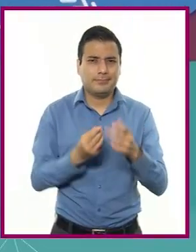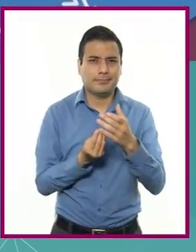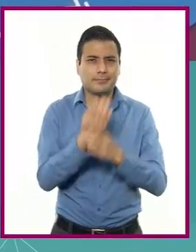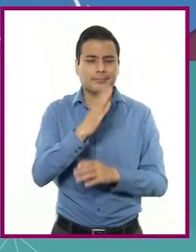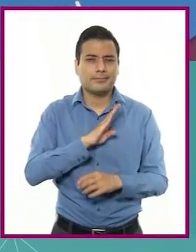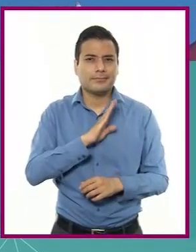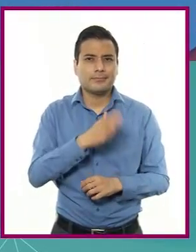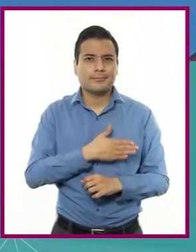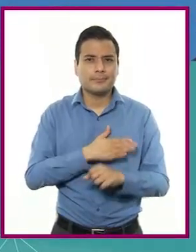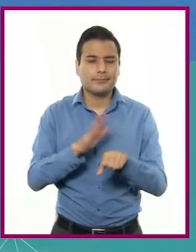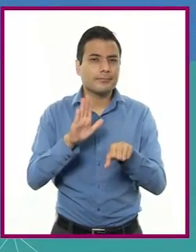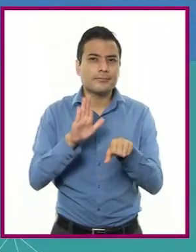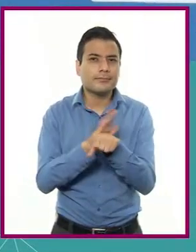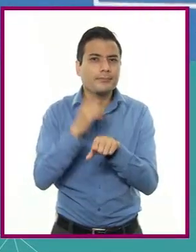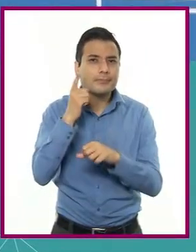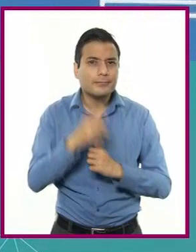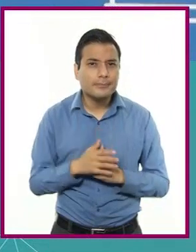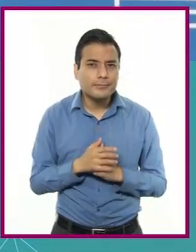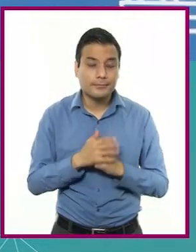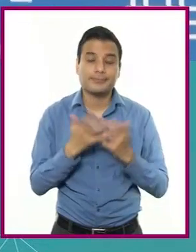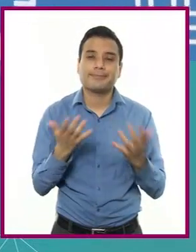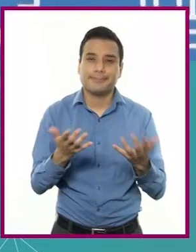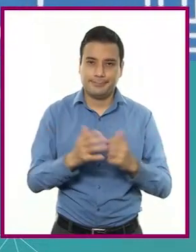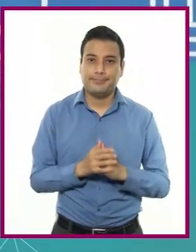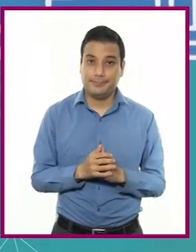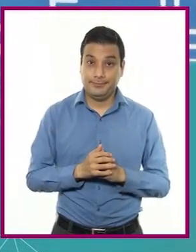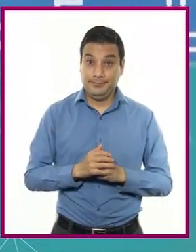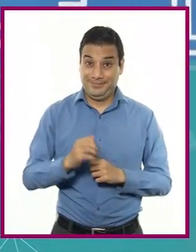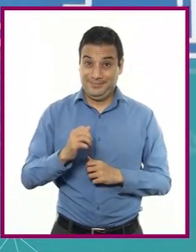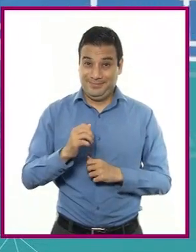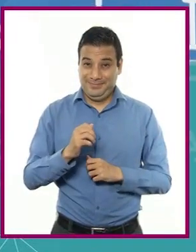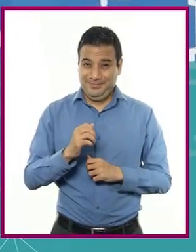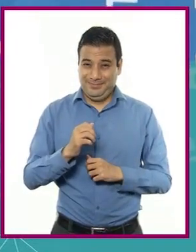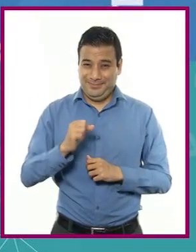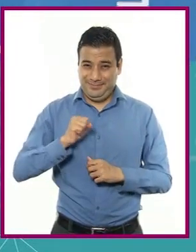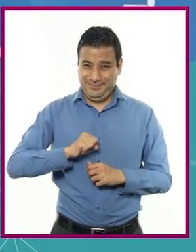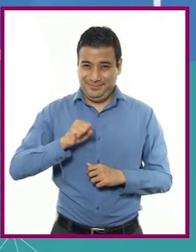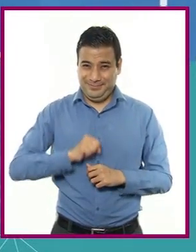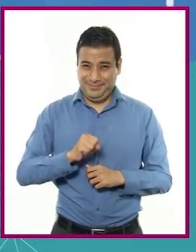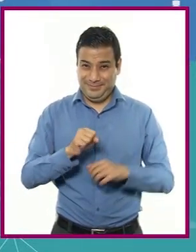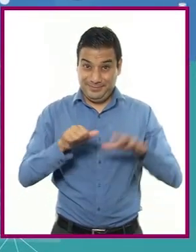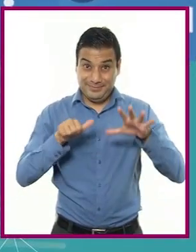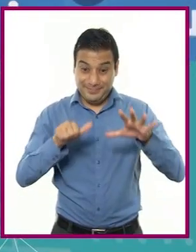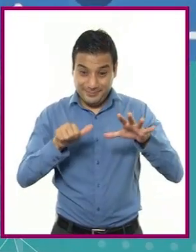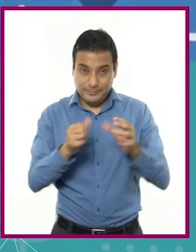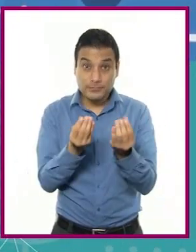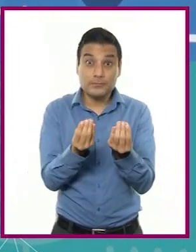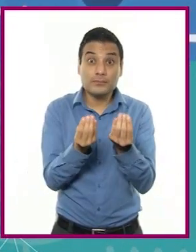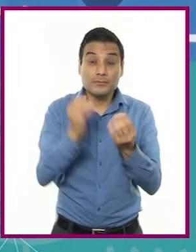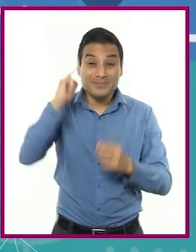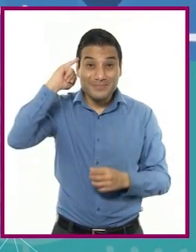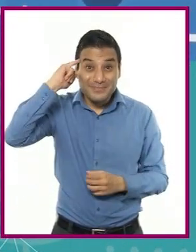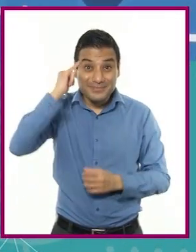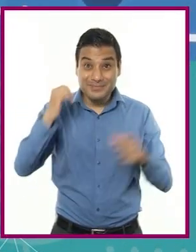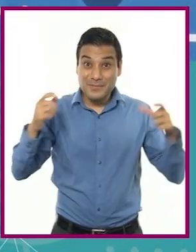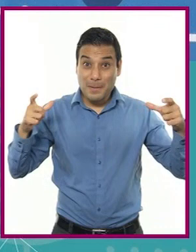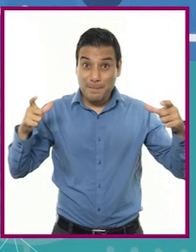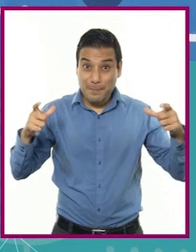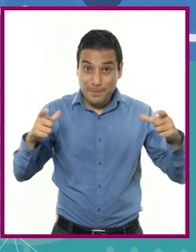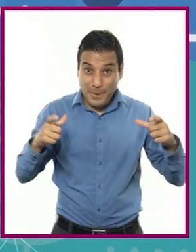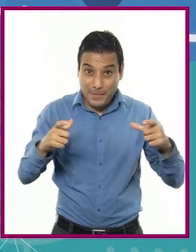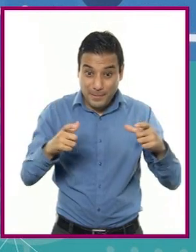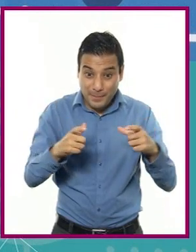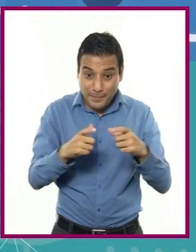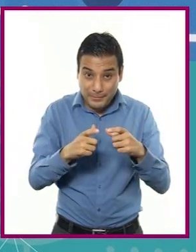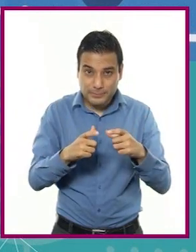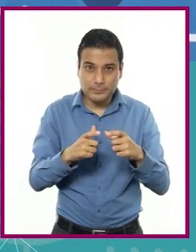fue la crisis demográfica que inició hacia finales de la primera mitad del siglo XVI, cuando se desataron pandemias